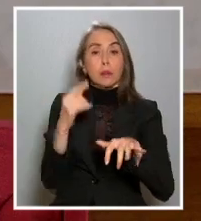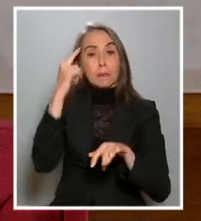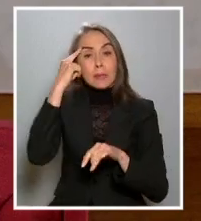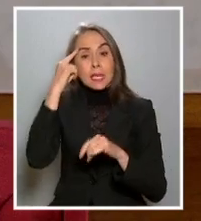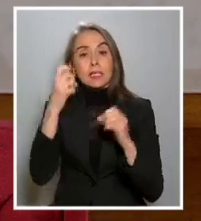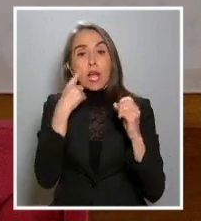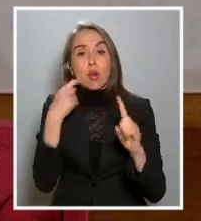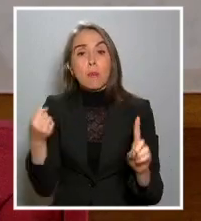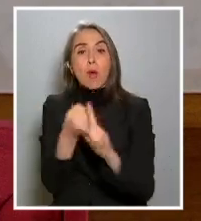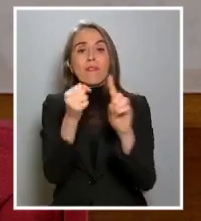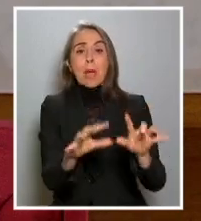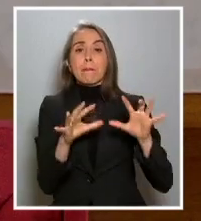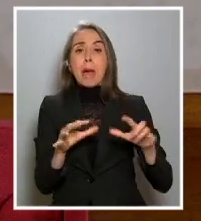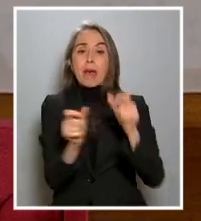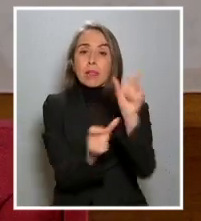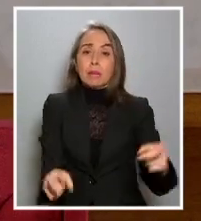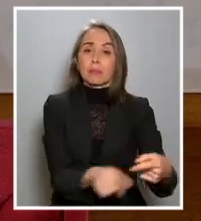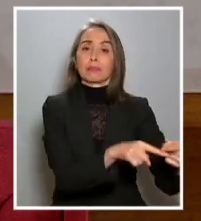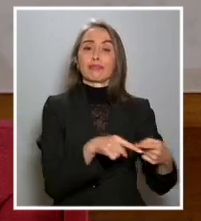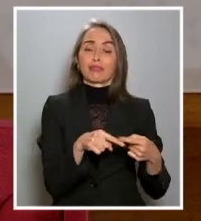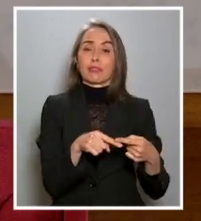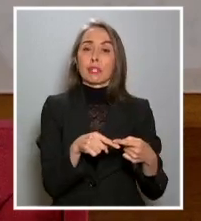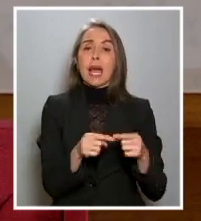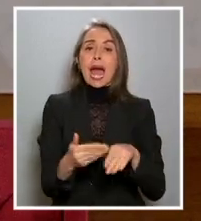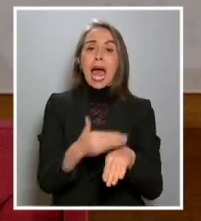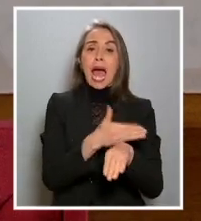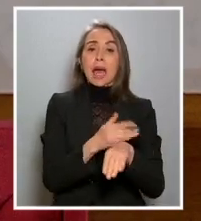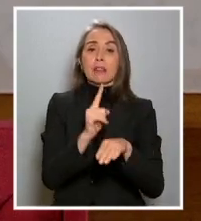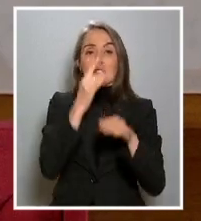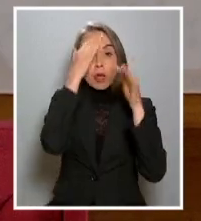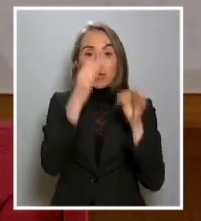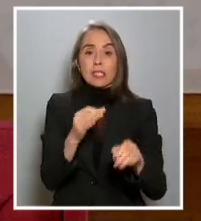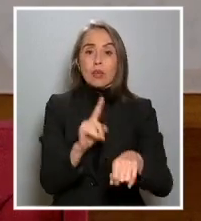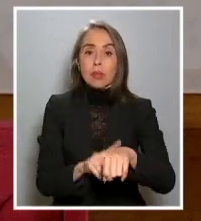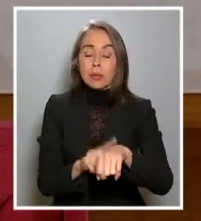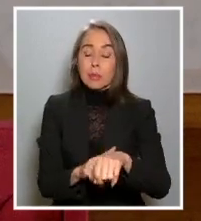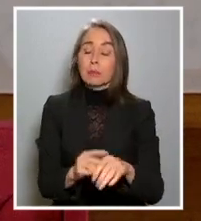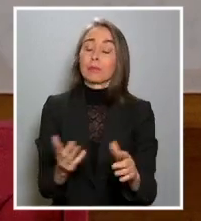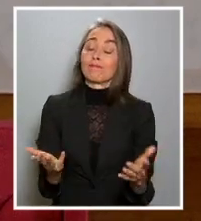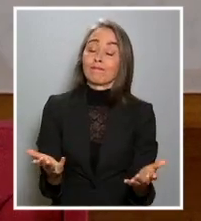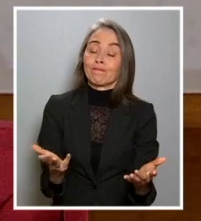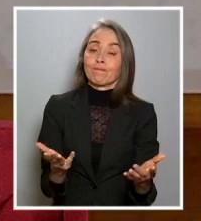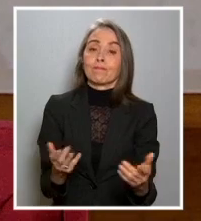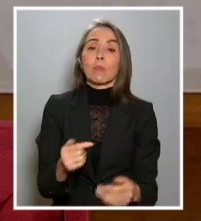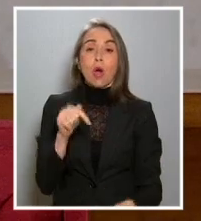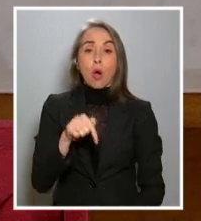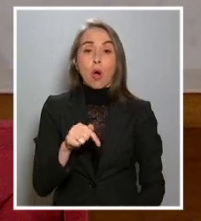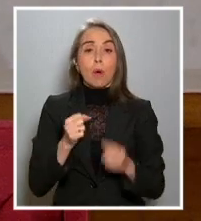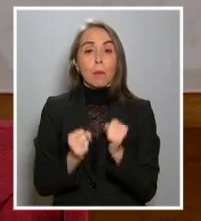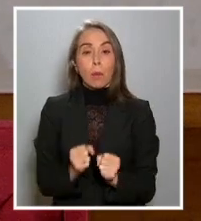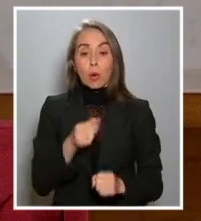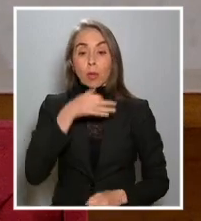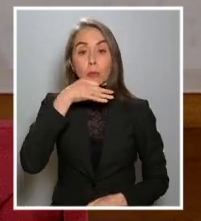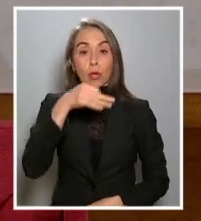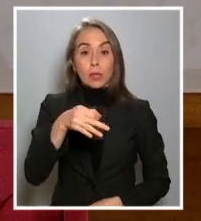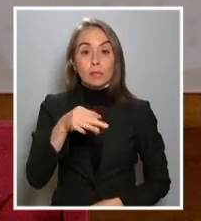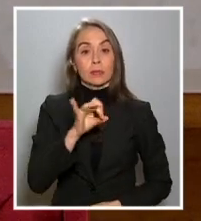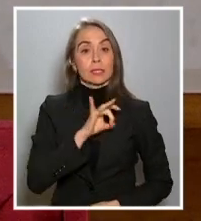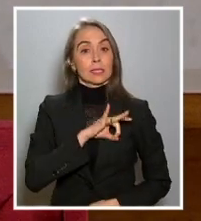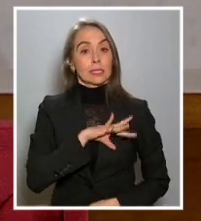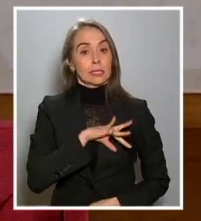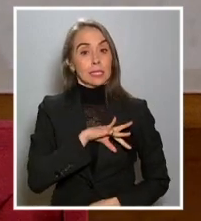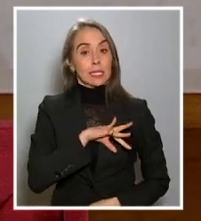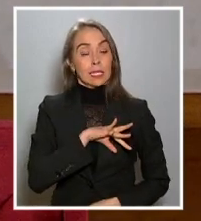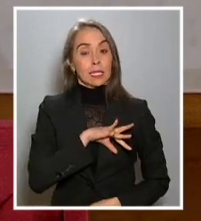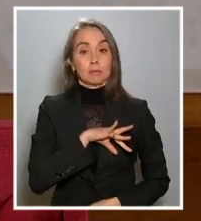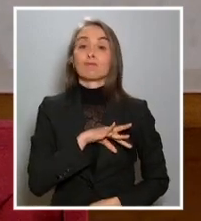en la sociedad, de no adoptar las medidas oportunas. No obstante, hoy podemos decir que Chile,